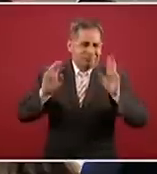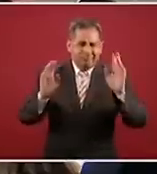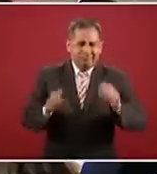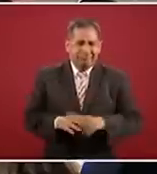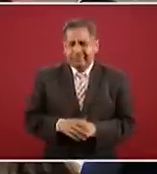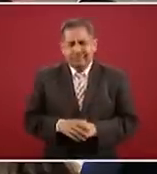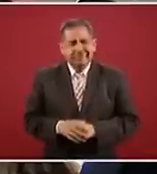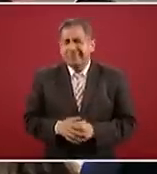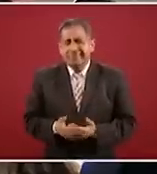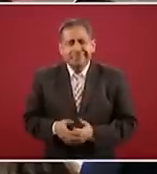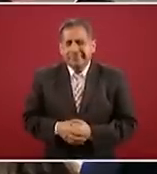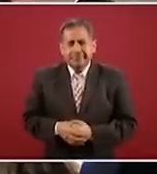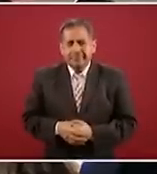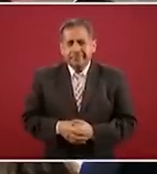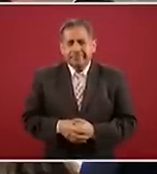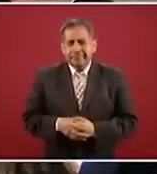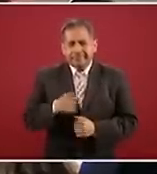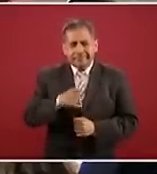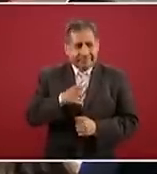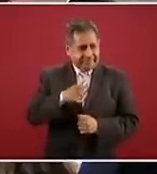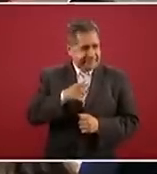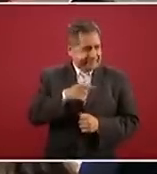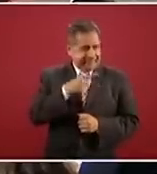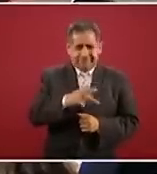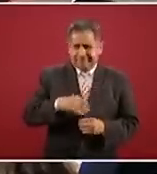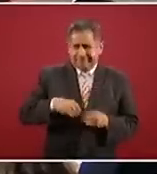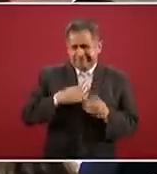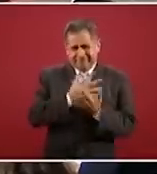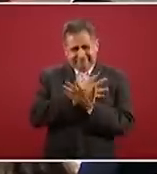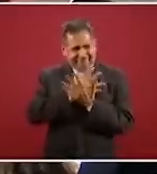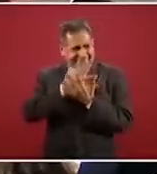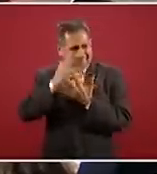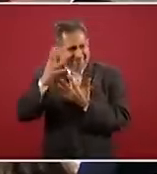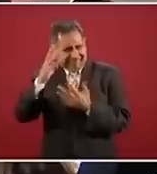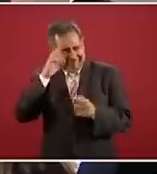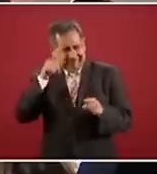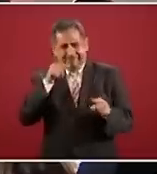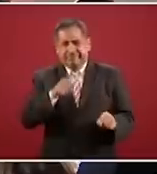Ya cuando hay ese estilo de vida,